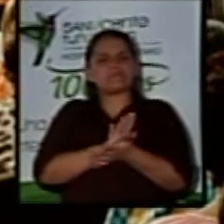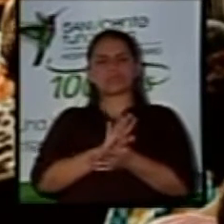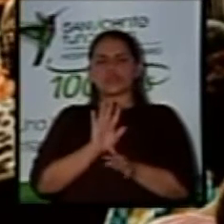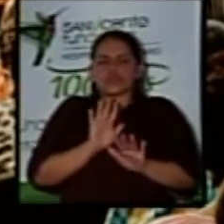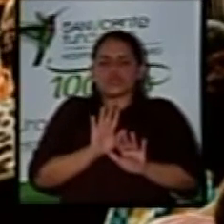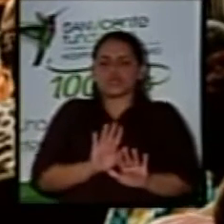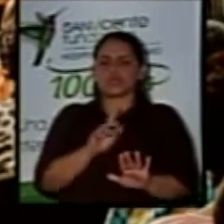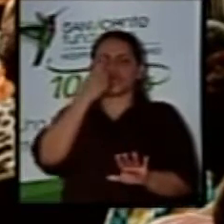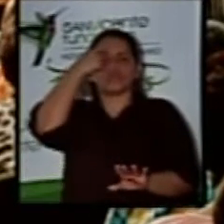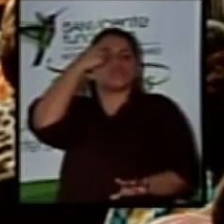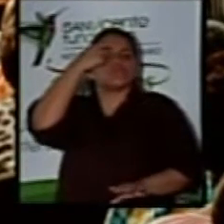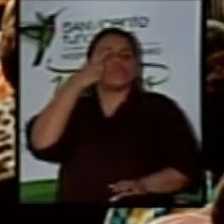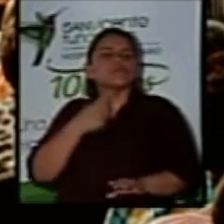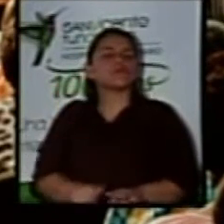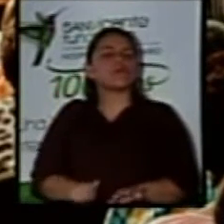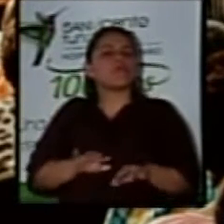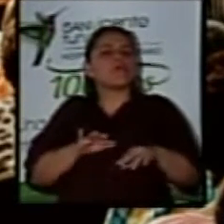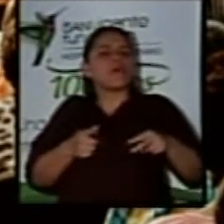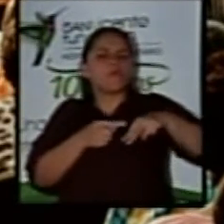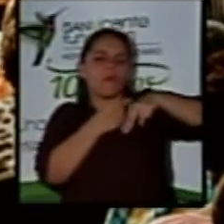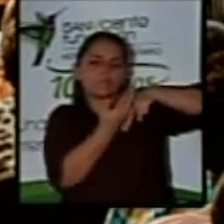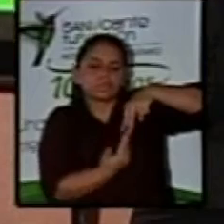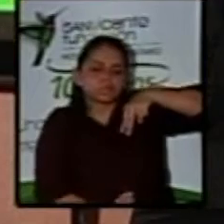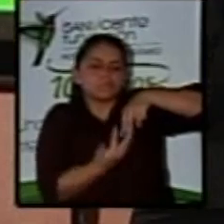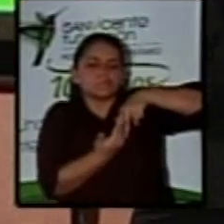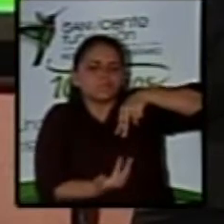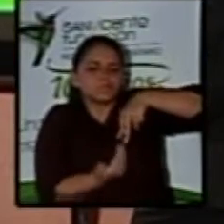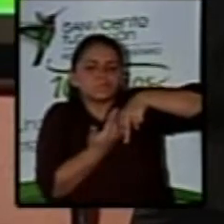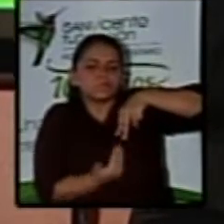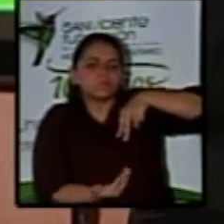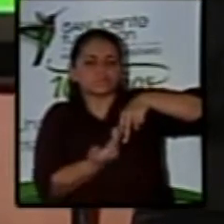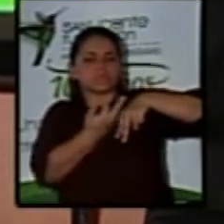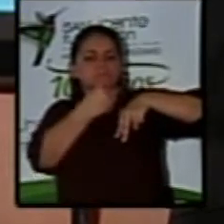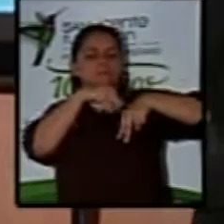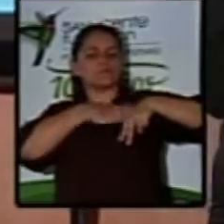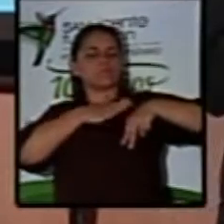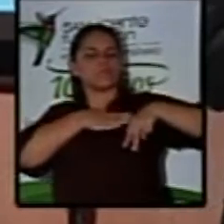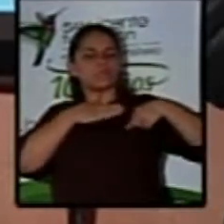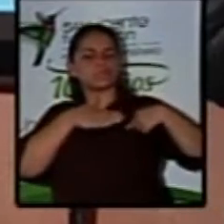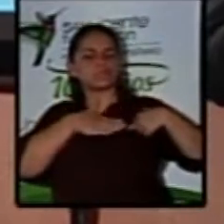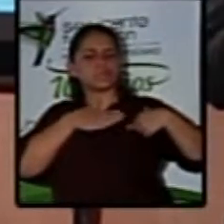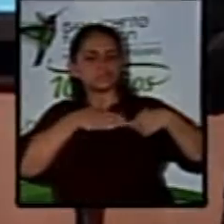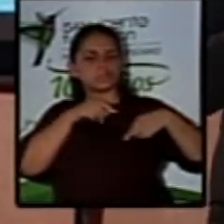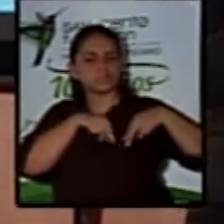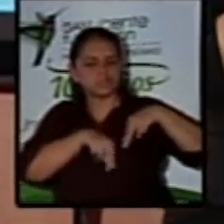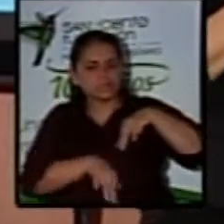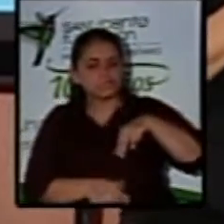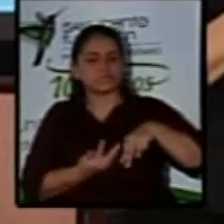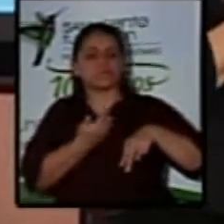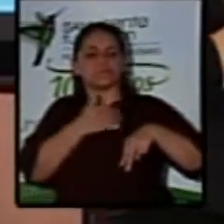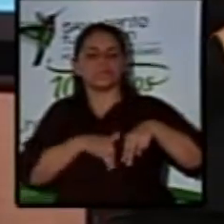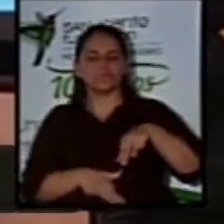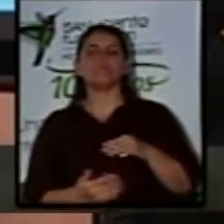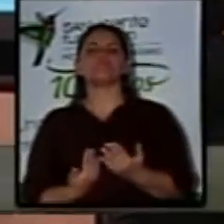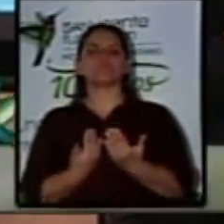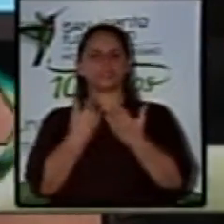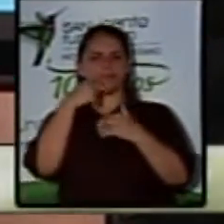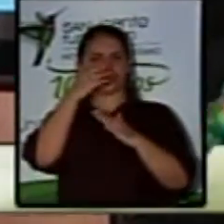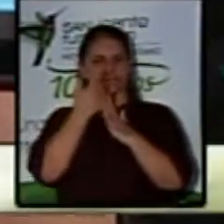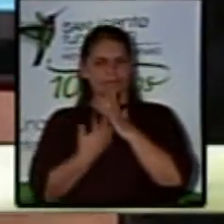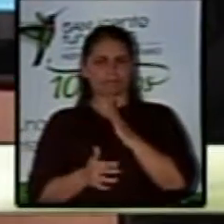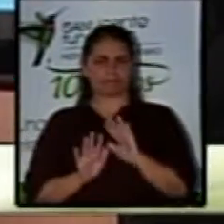a través de la fuerza que lleva la sangre cuando es eyectada por el corazón, cuando estamos pues en reposo.